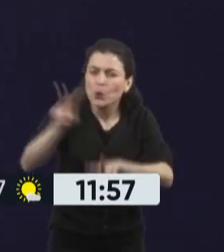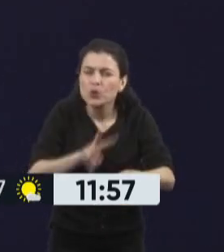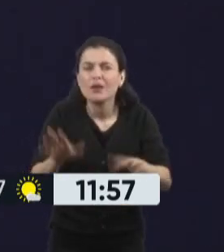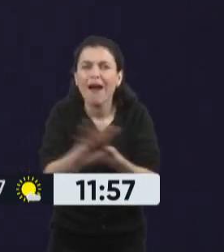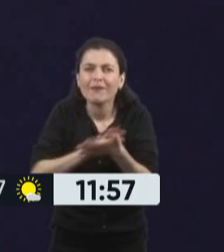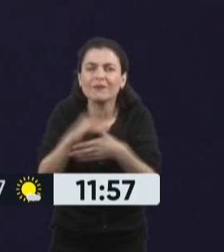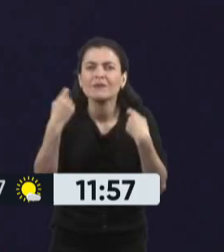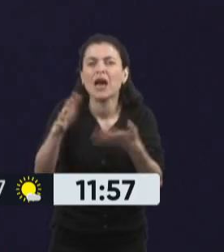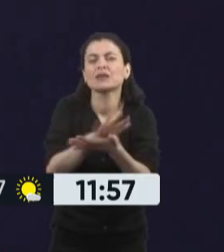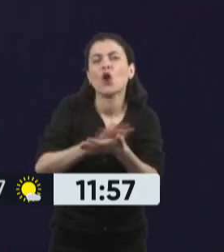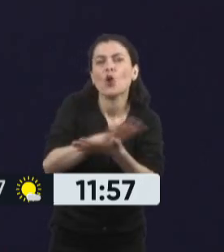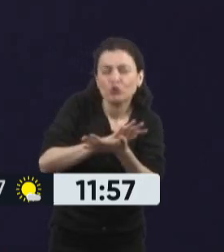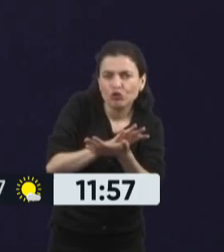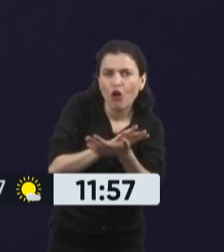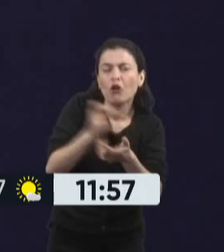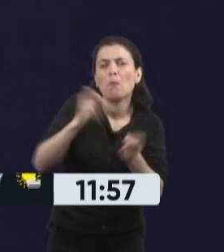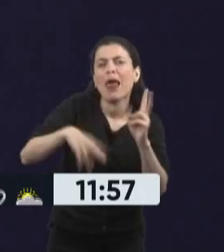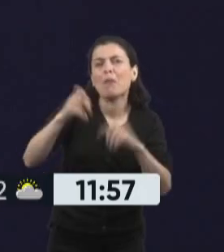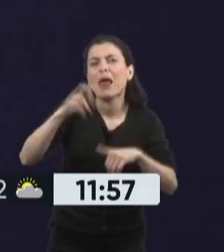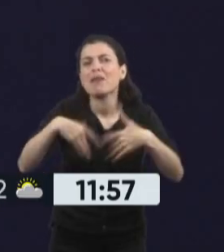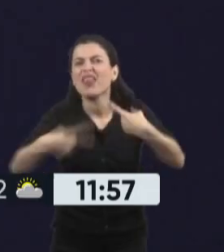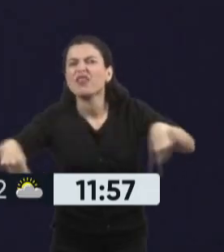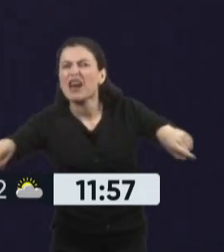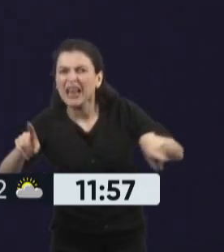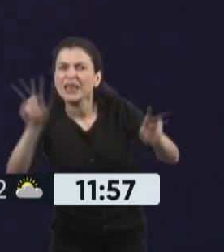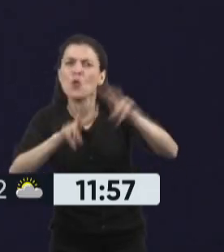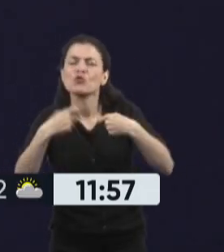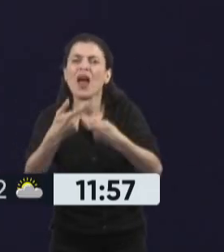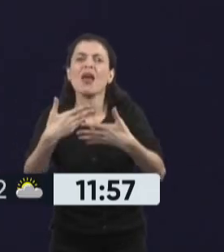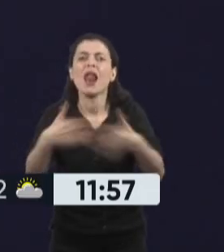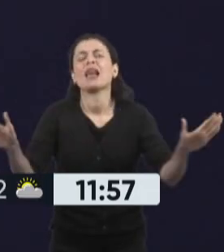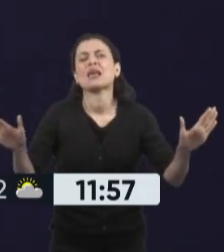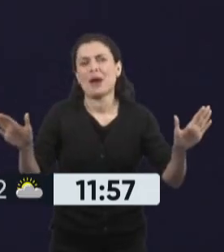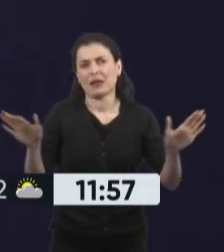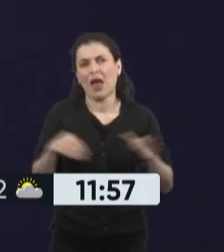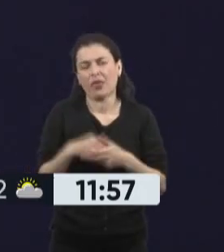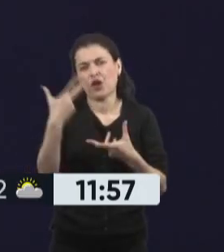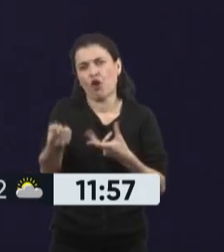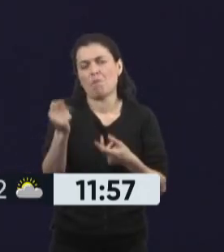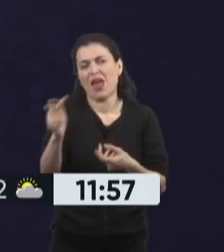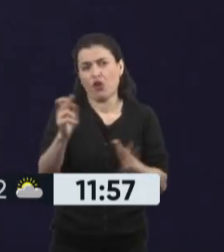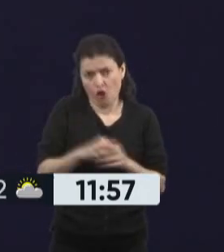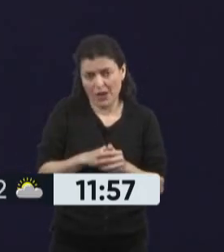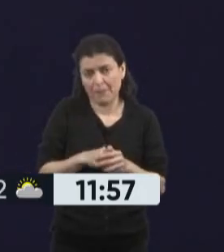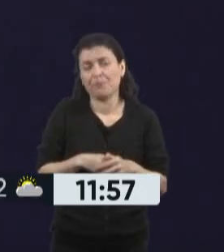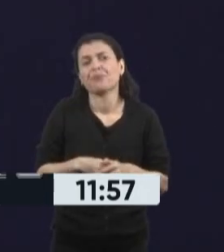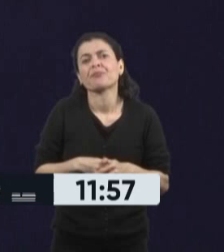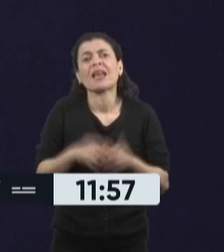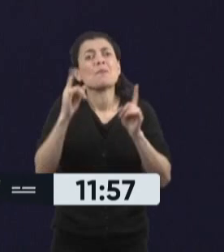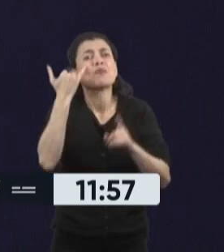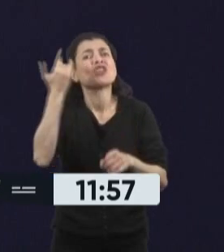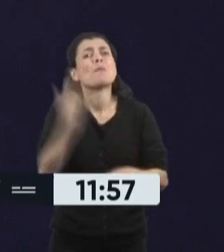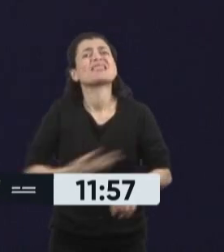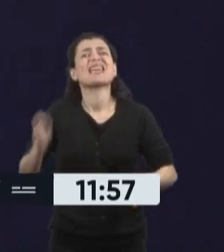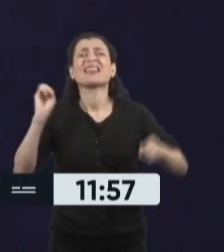desarmando un nudo distinto en virtud de acercarnos al levantamiento del cepo. Levantamiento del cepo que, como dijo el presidente Milei,